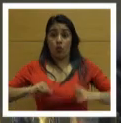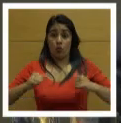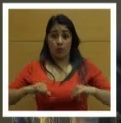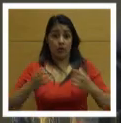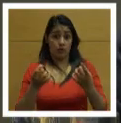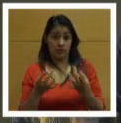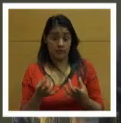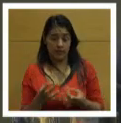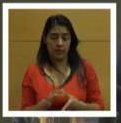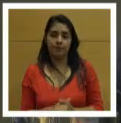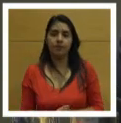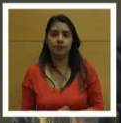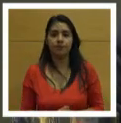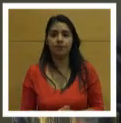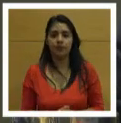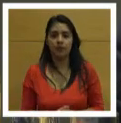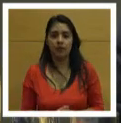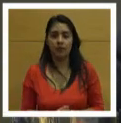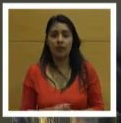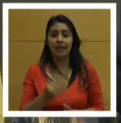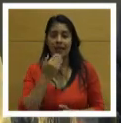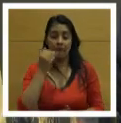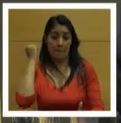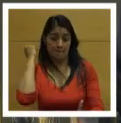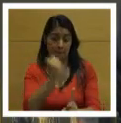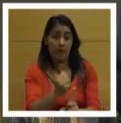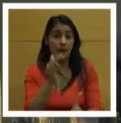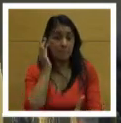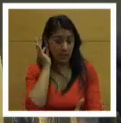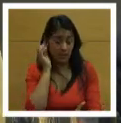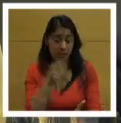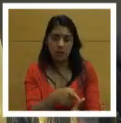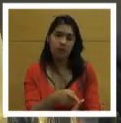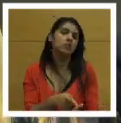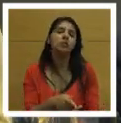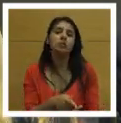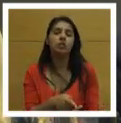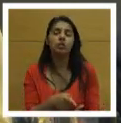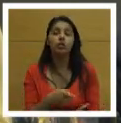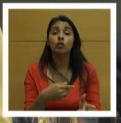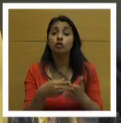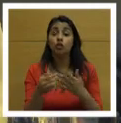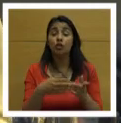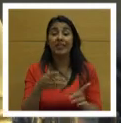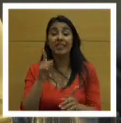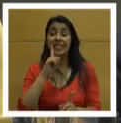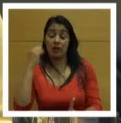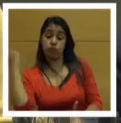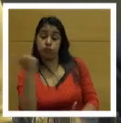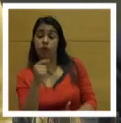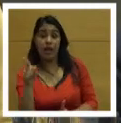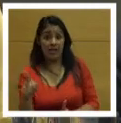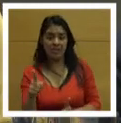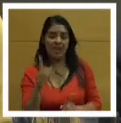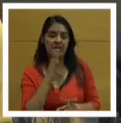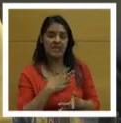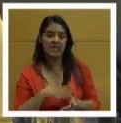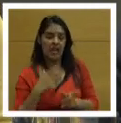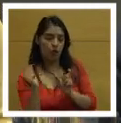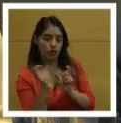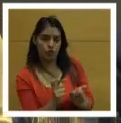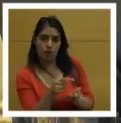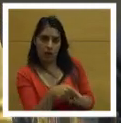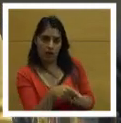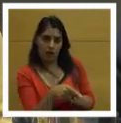también, de un femicidio de grave tentativa, donde el agresor pretendía el control de la conducta de esta víctima